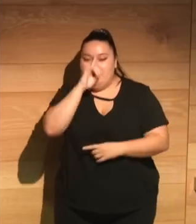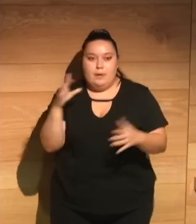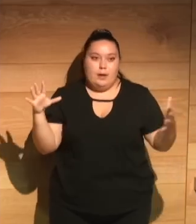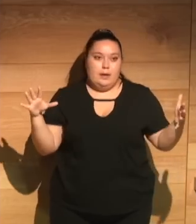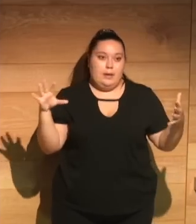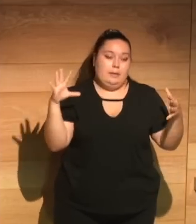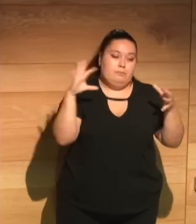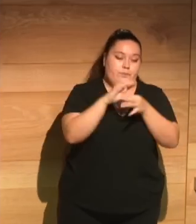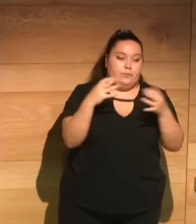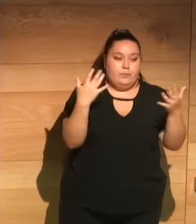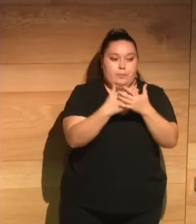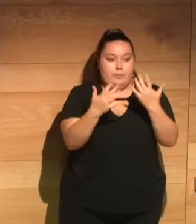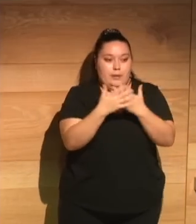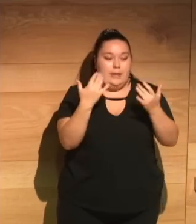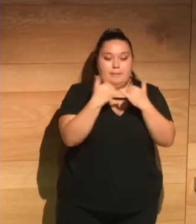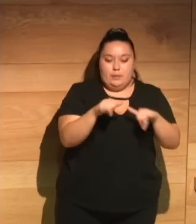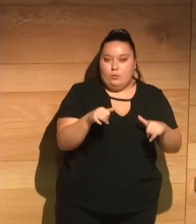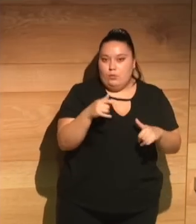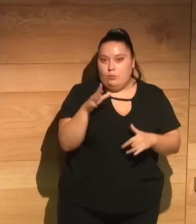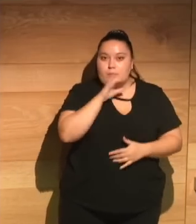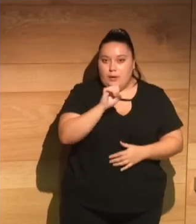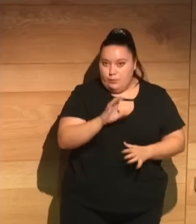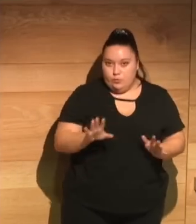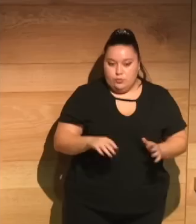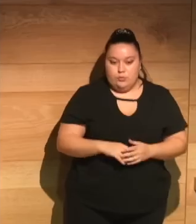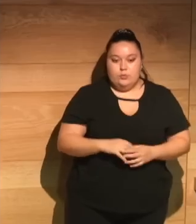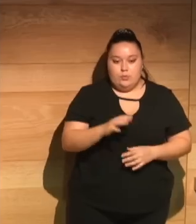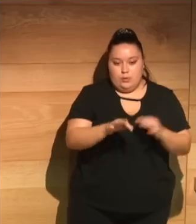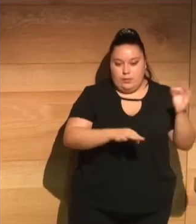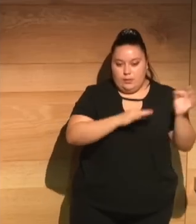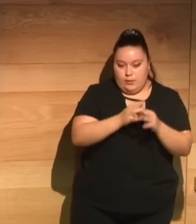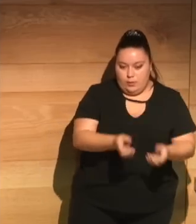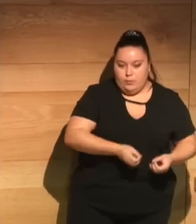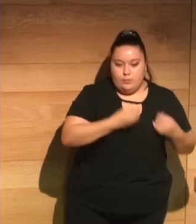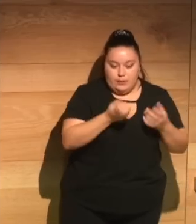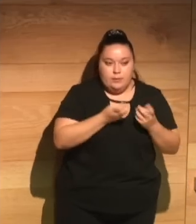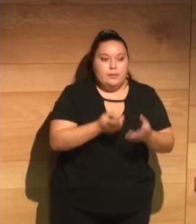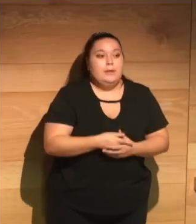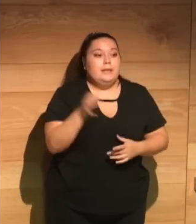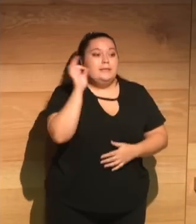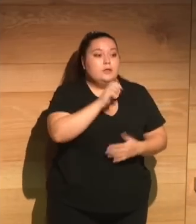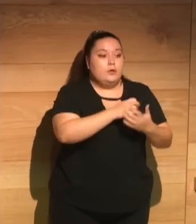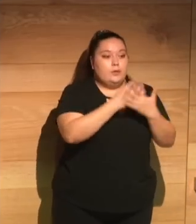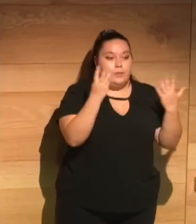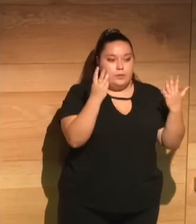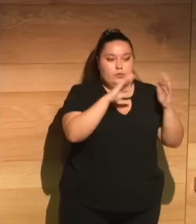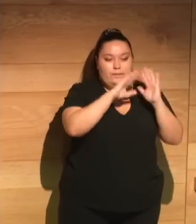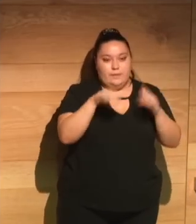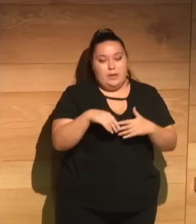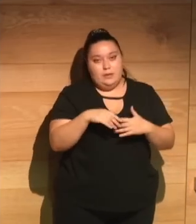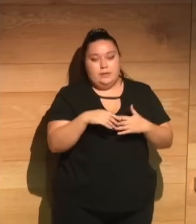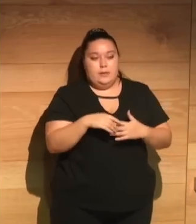cíclica, a veces narrativa, creando espectáculos absolutamente fascinantes. En el siglo XVIII, finales del XVIII,